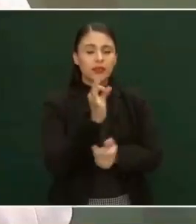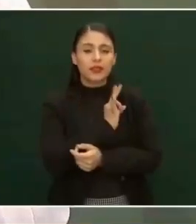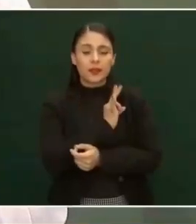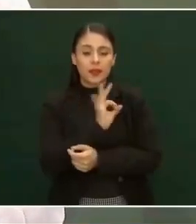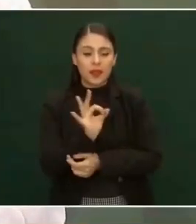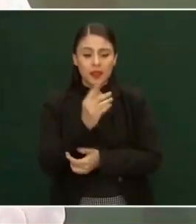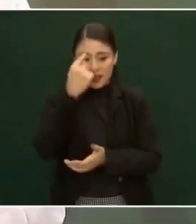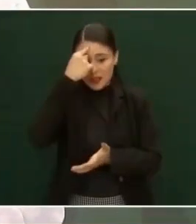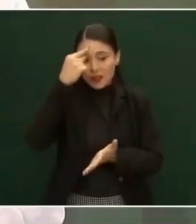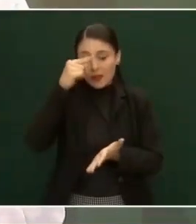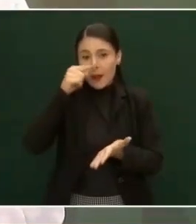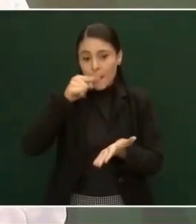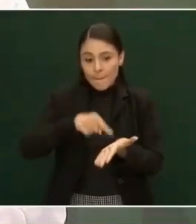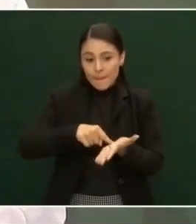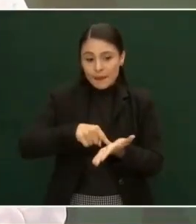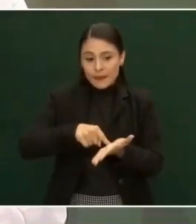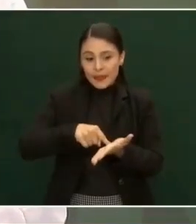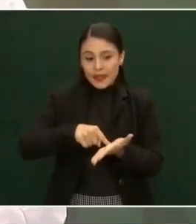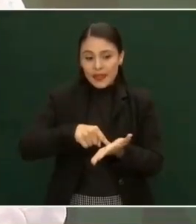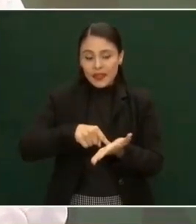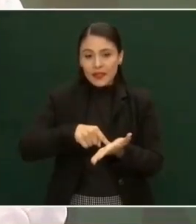yo creo que para